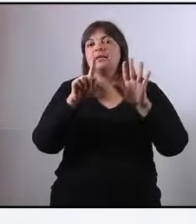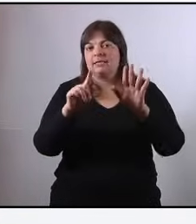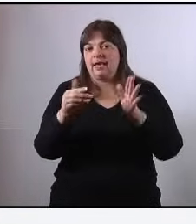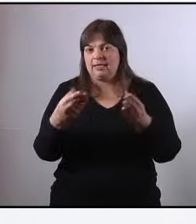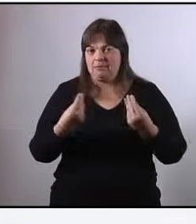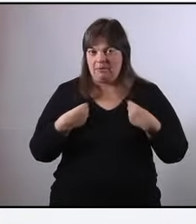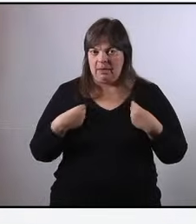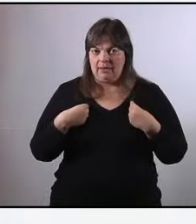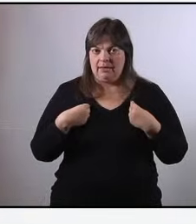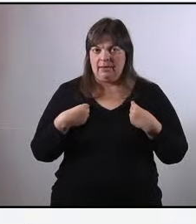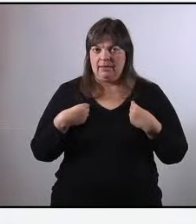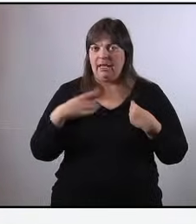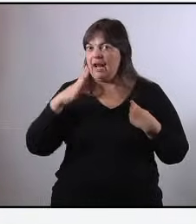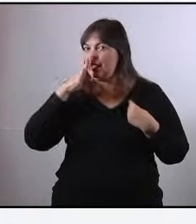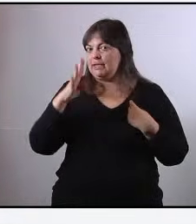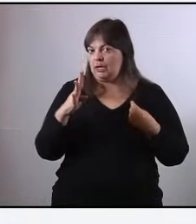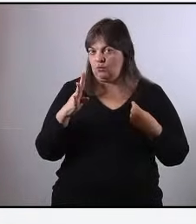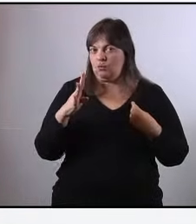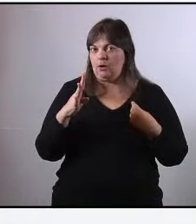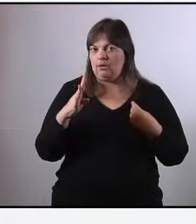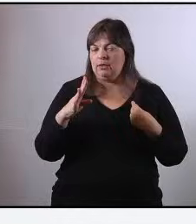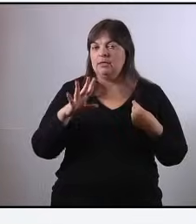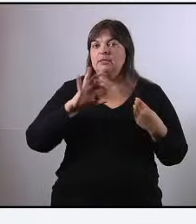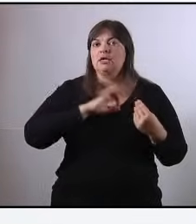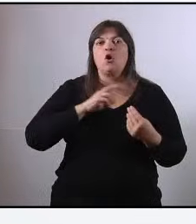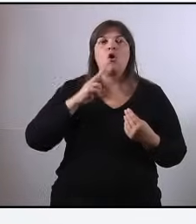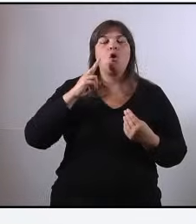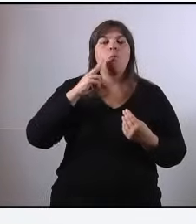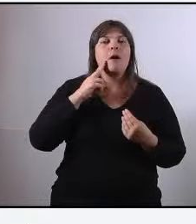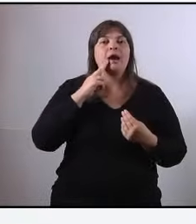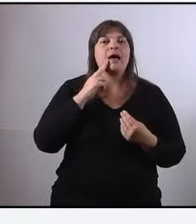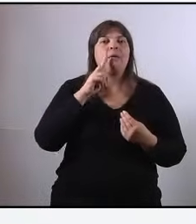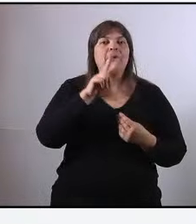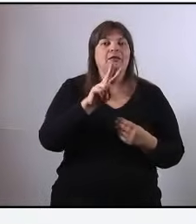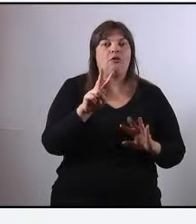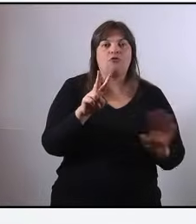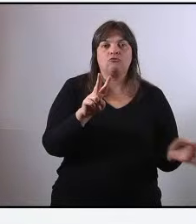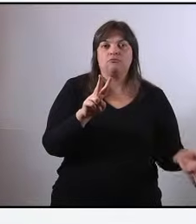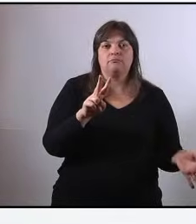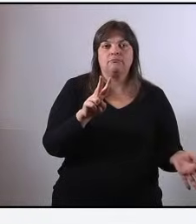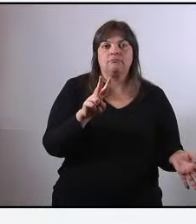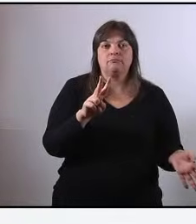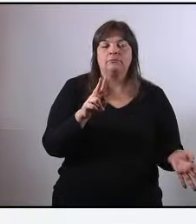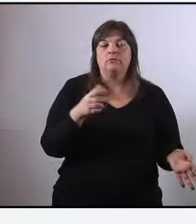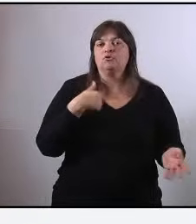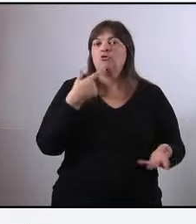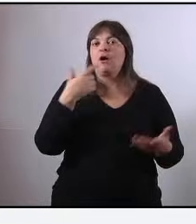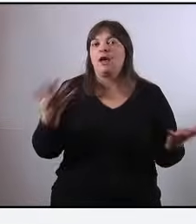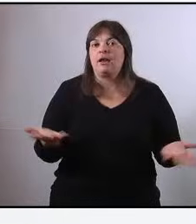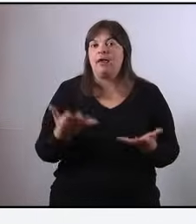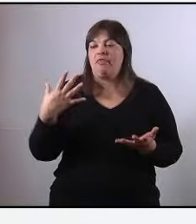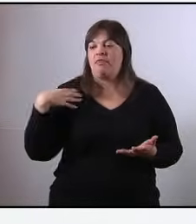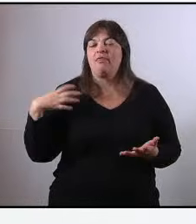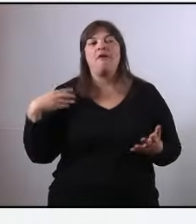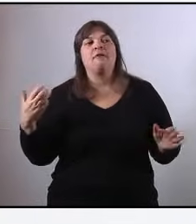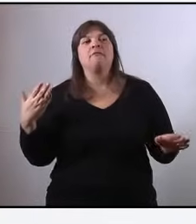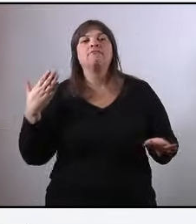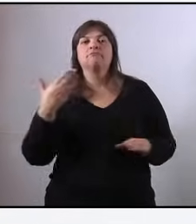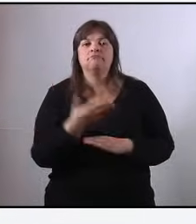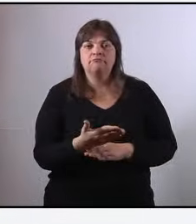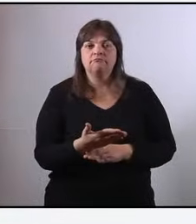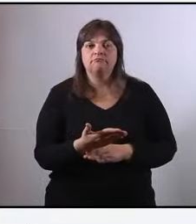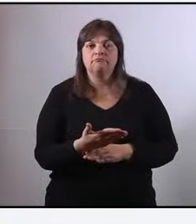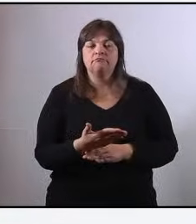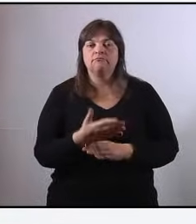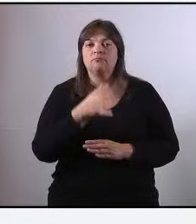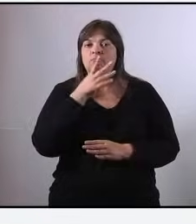la última legislatura el señor Vara construyó 22. Yo les animo a que vayan a Zafra y ya van a ver que el